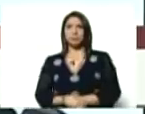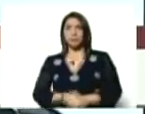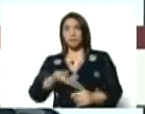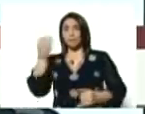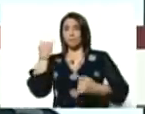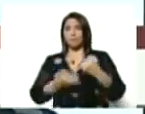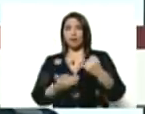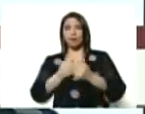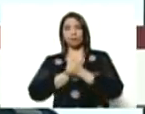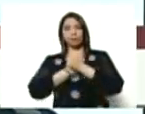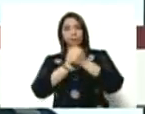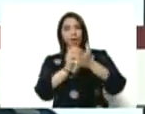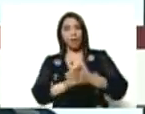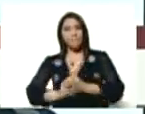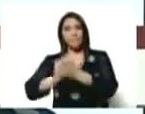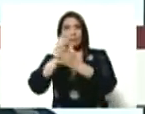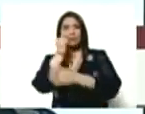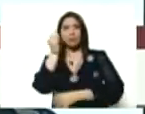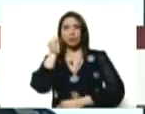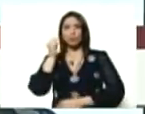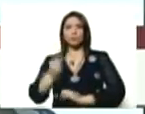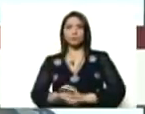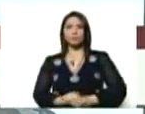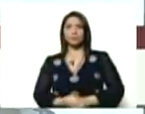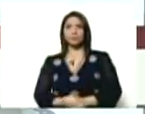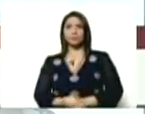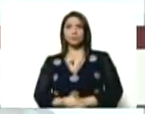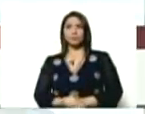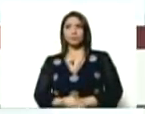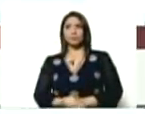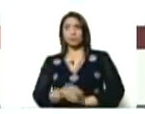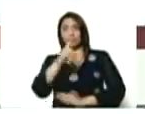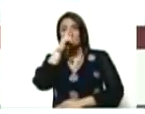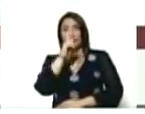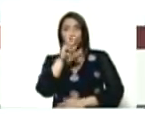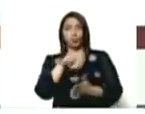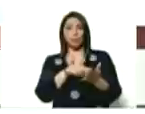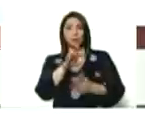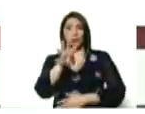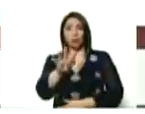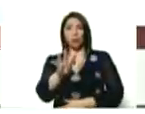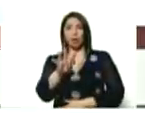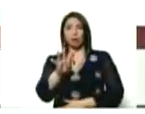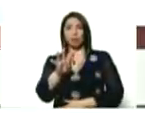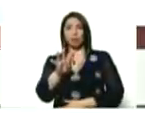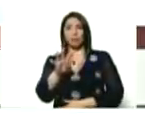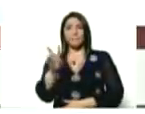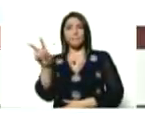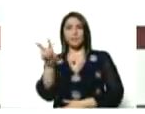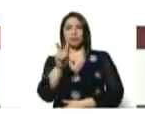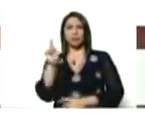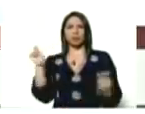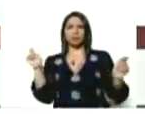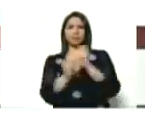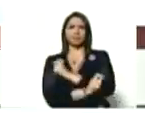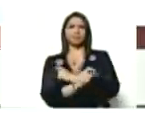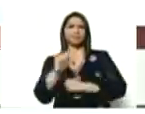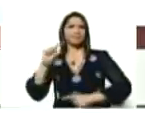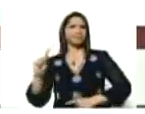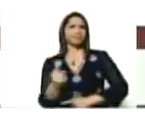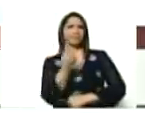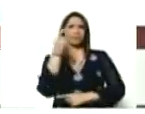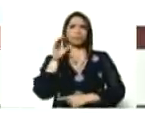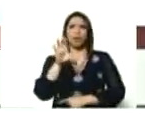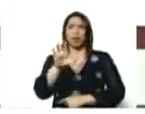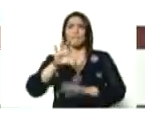Finalmente, queridos compañeros y compañeras, en el año 2004, Venezuela se convirtió en uno de los primeros países del